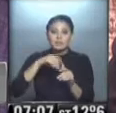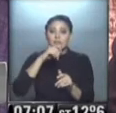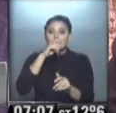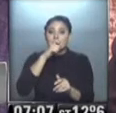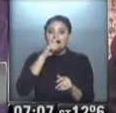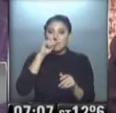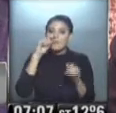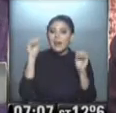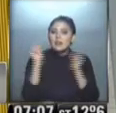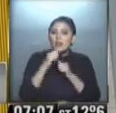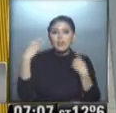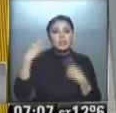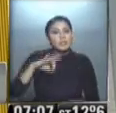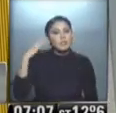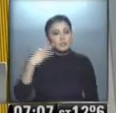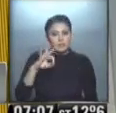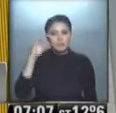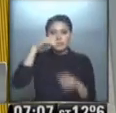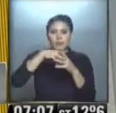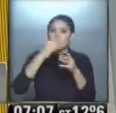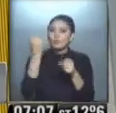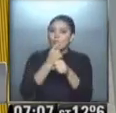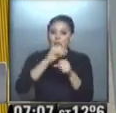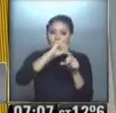Enfriamiento que debe de procesarse sin diluir nada.